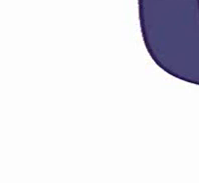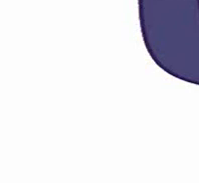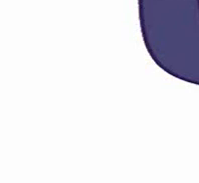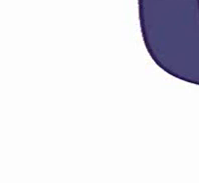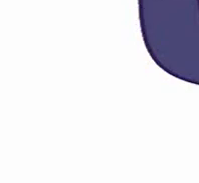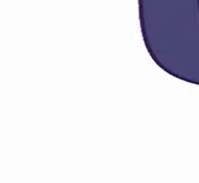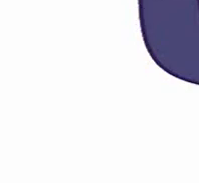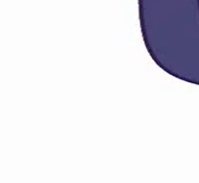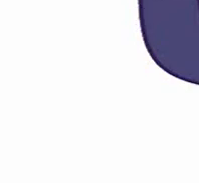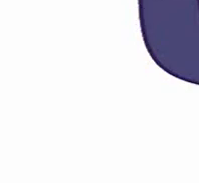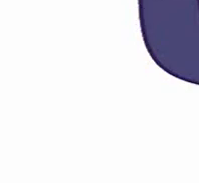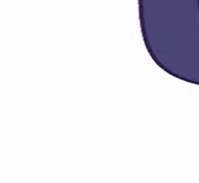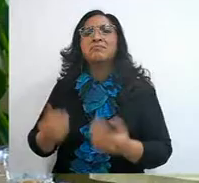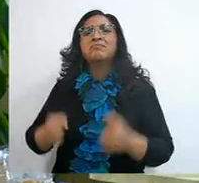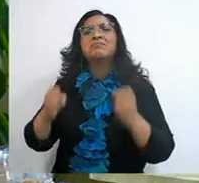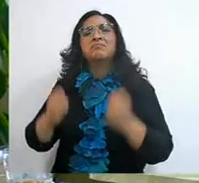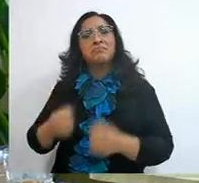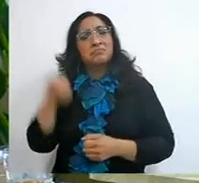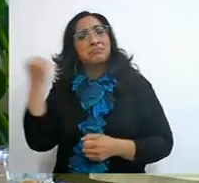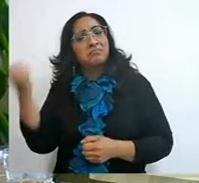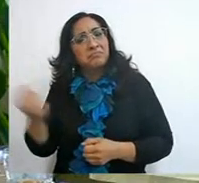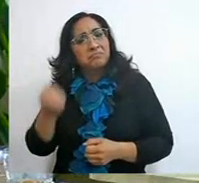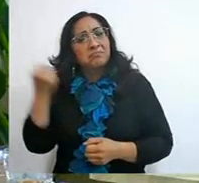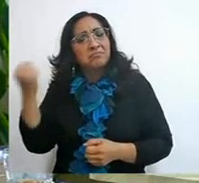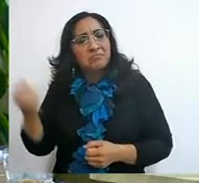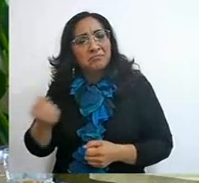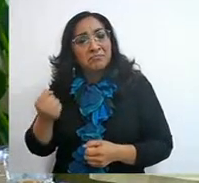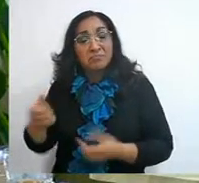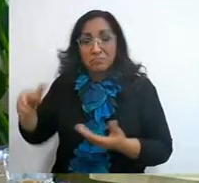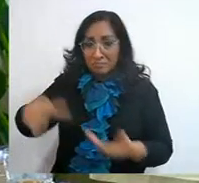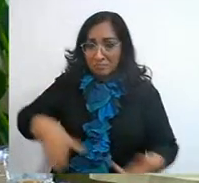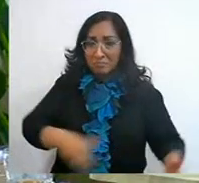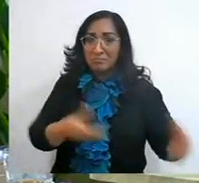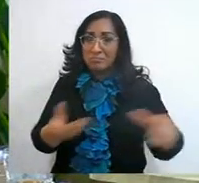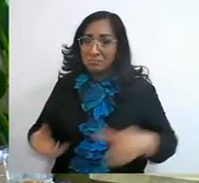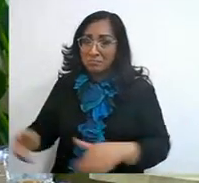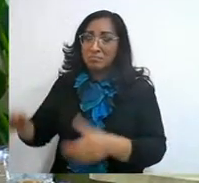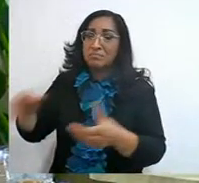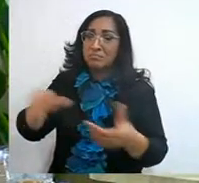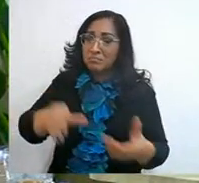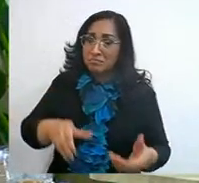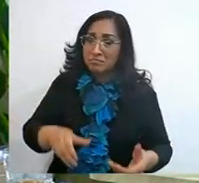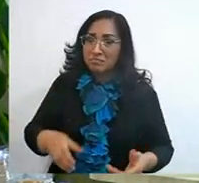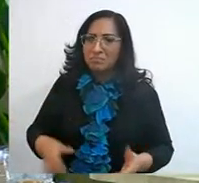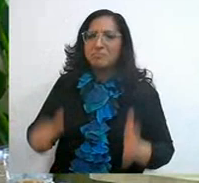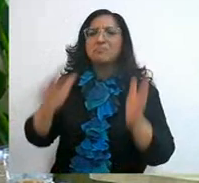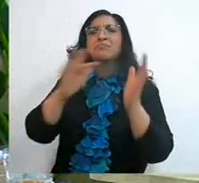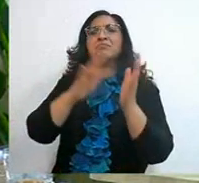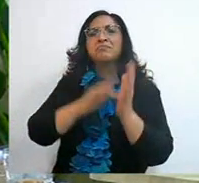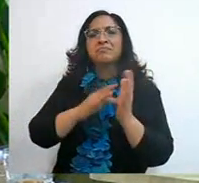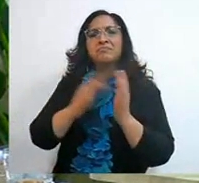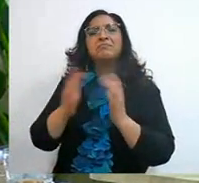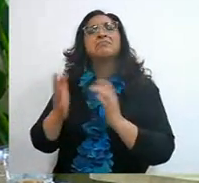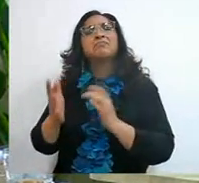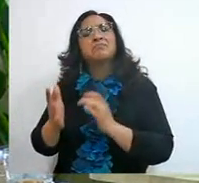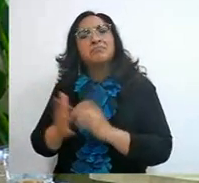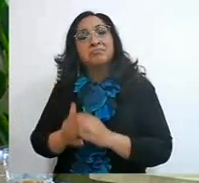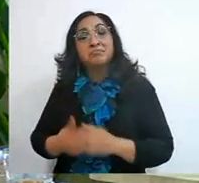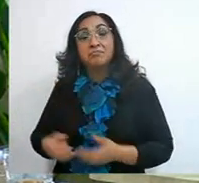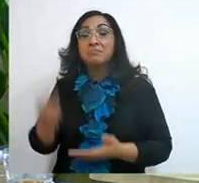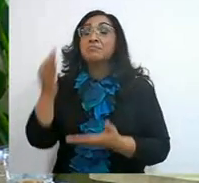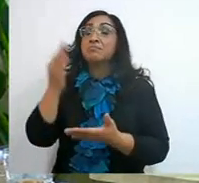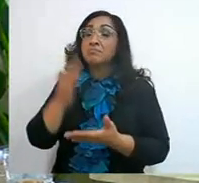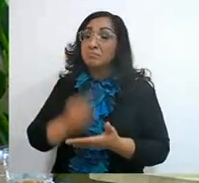lo que emprendan, prosperen en sus caminos, prosperen en Cristo, porque es lo